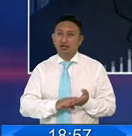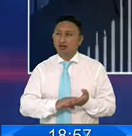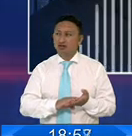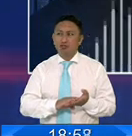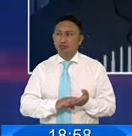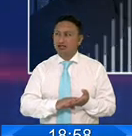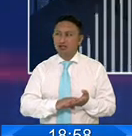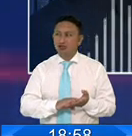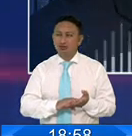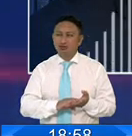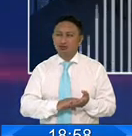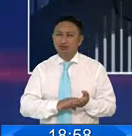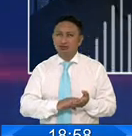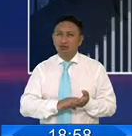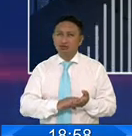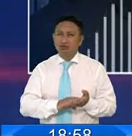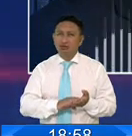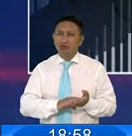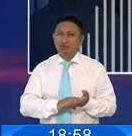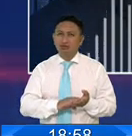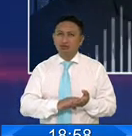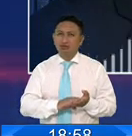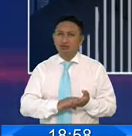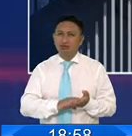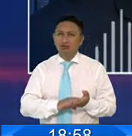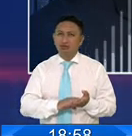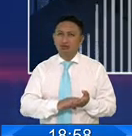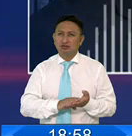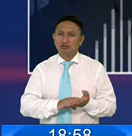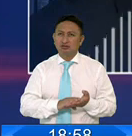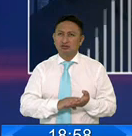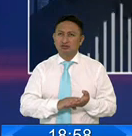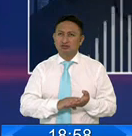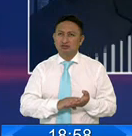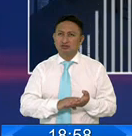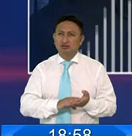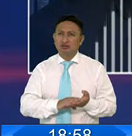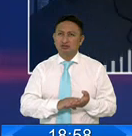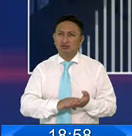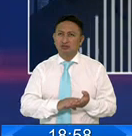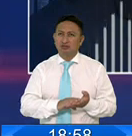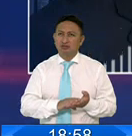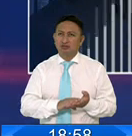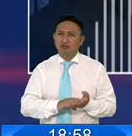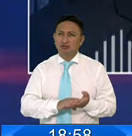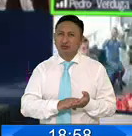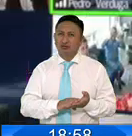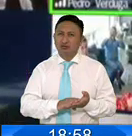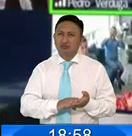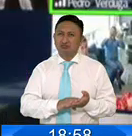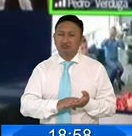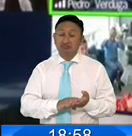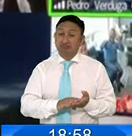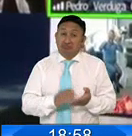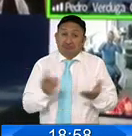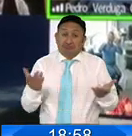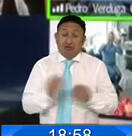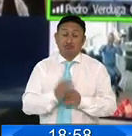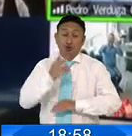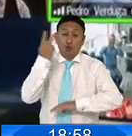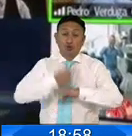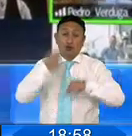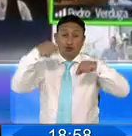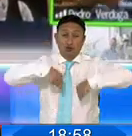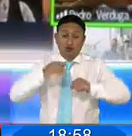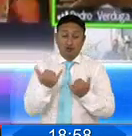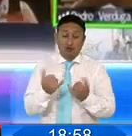hecho sin haber hecho nada, y con estas pruebas ridículas que están pasando, con todo respeto, yo voy a perder el fiel al Ecuador. Segundo día que giró